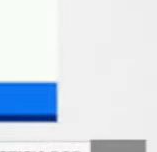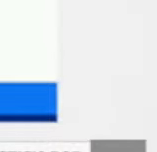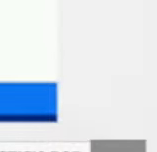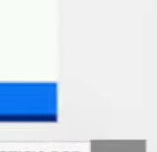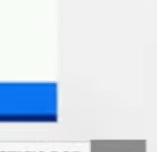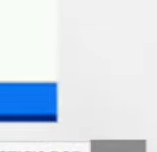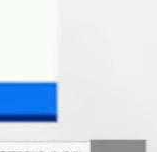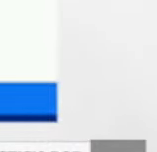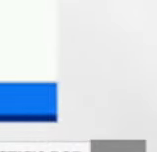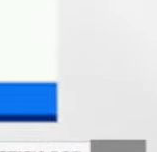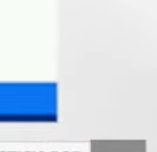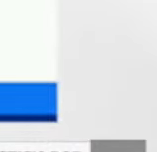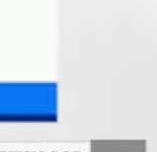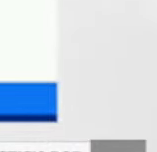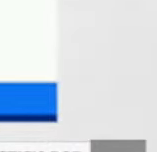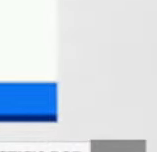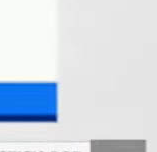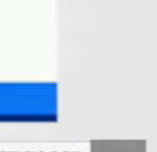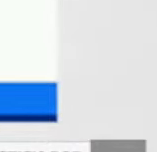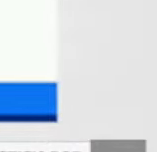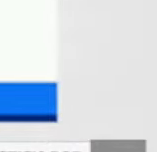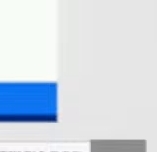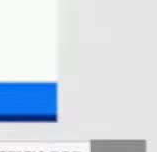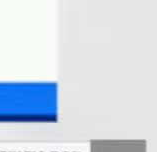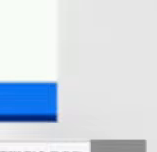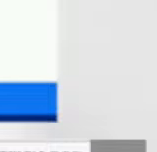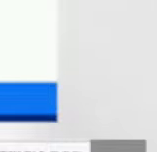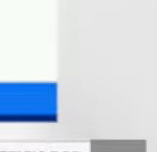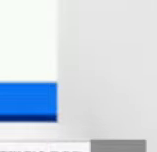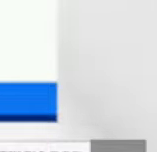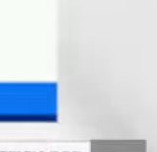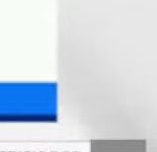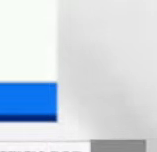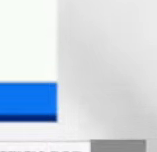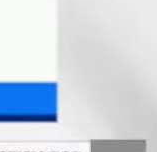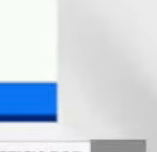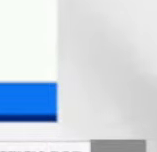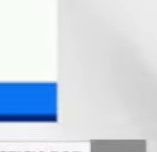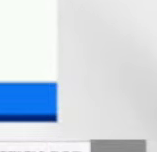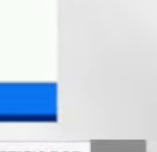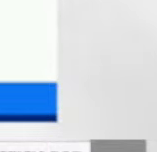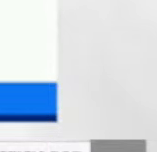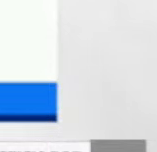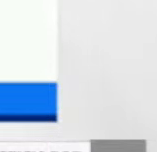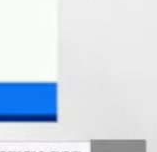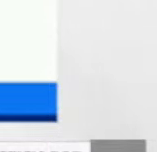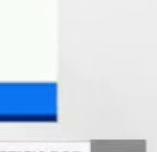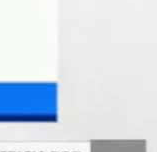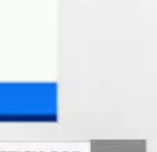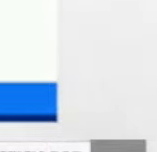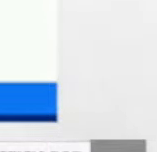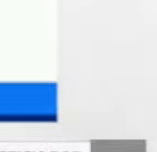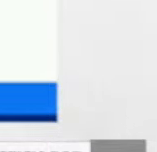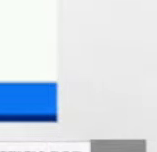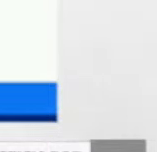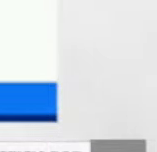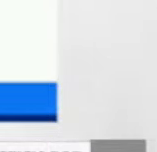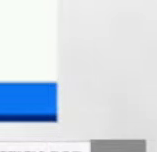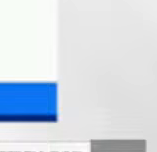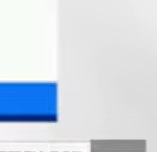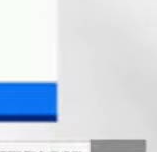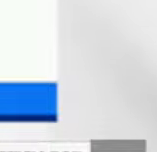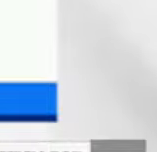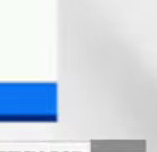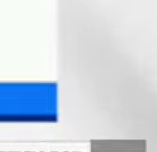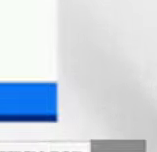que se realizó en el año agrega en este literal c el que se pueda ingresar a